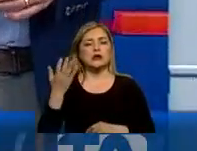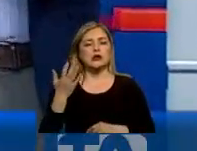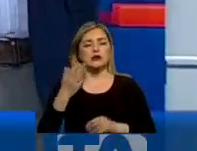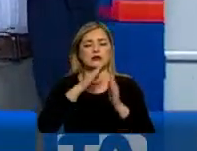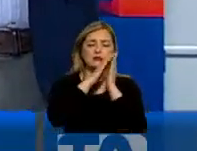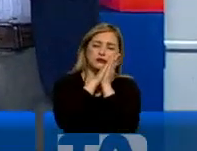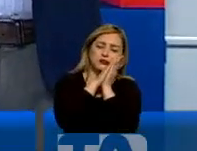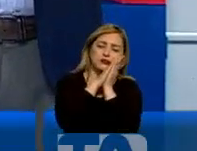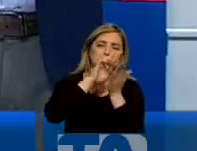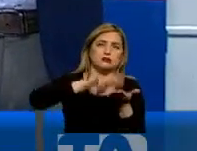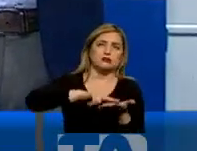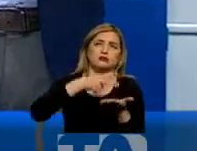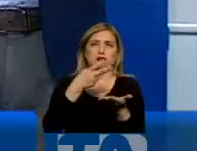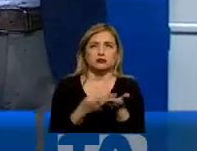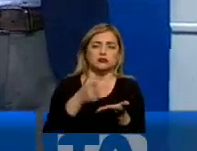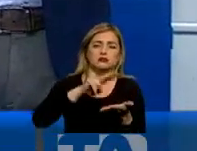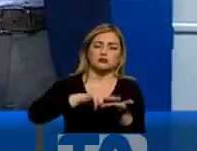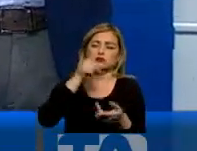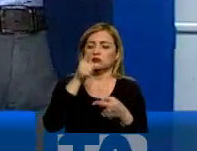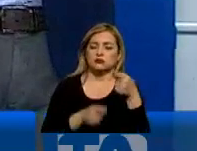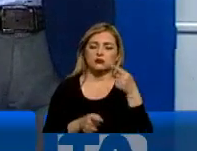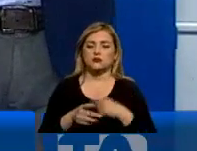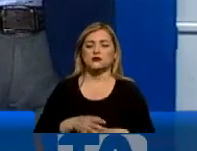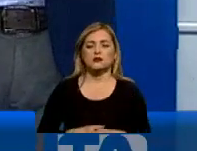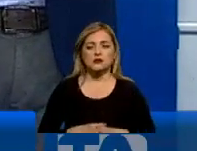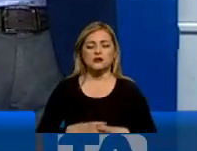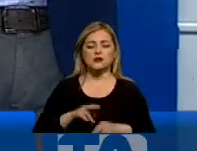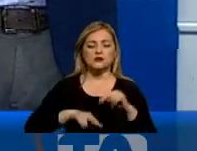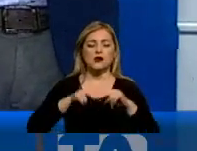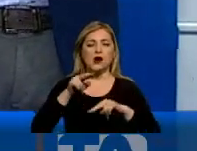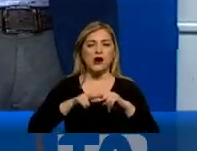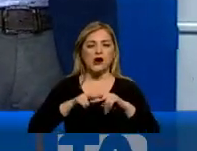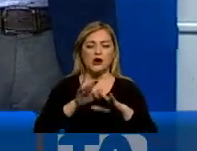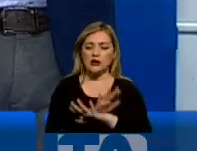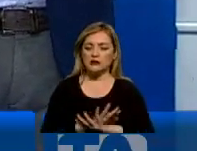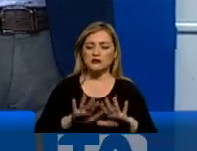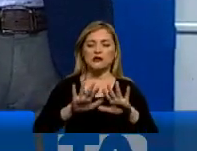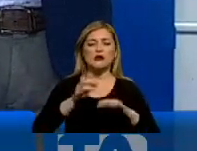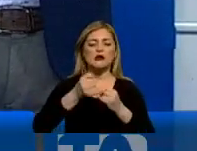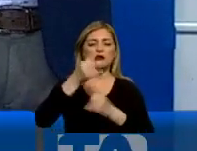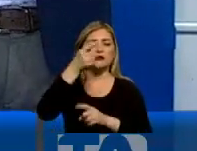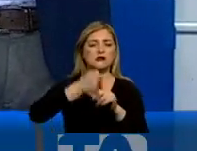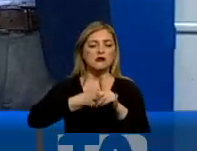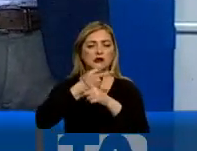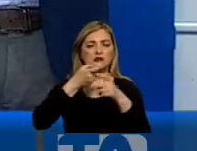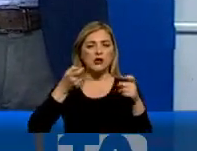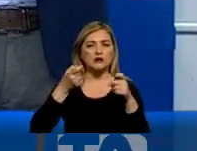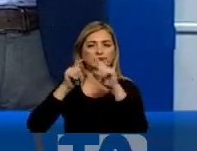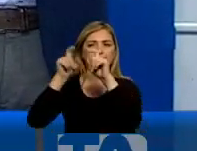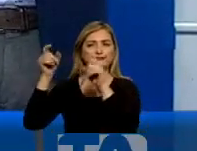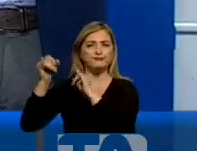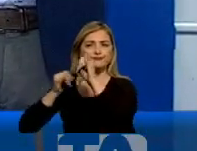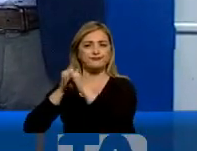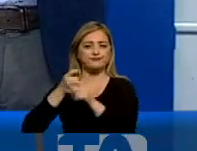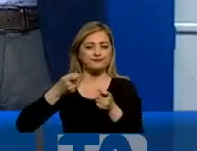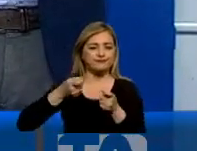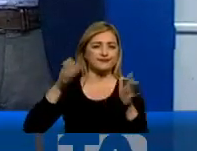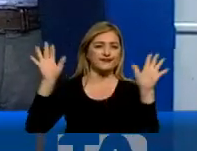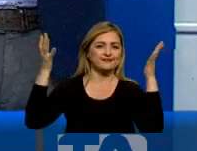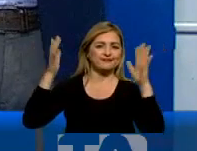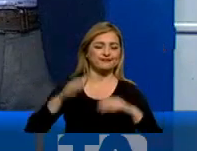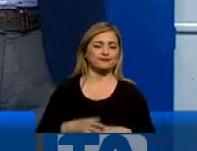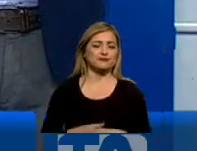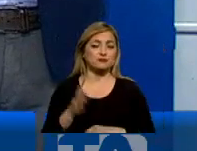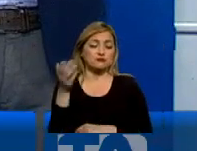Yunda, sobre todo porque la obra física está ofrecida para finales de marzo y en este minuto no hay quien opere el sistema. Y aunque el